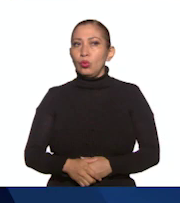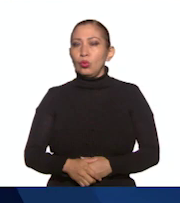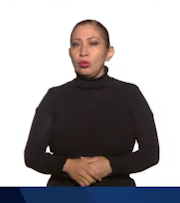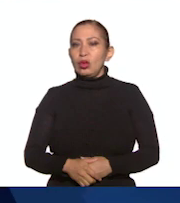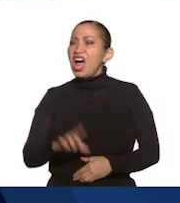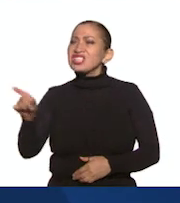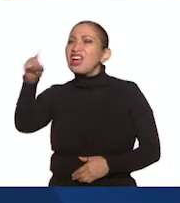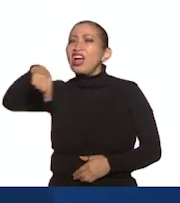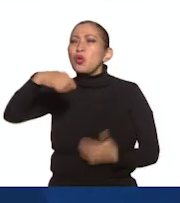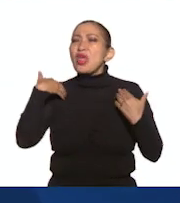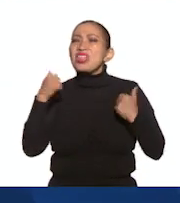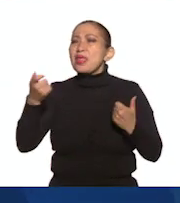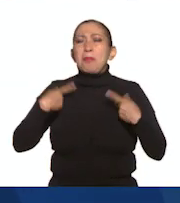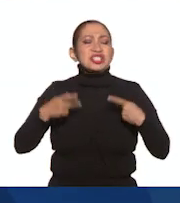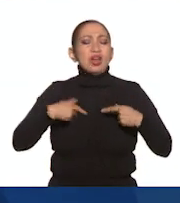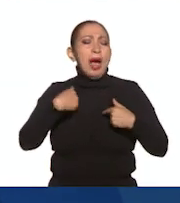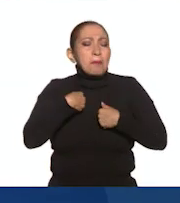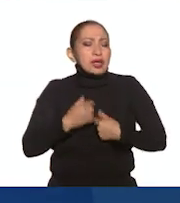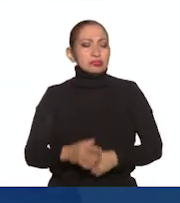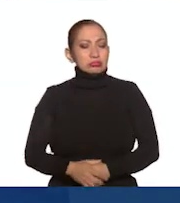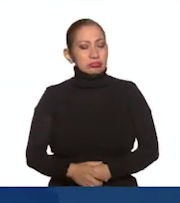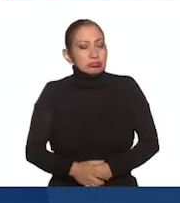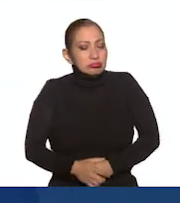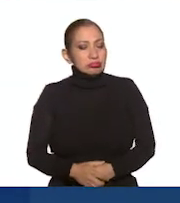¡Es que nadie me comprende!